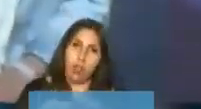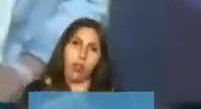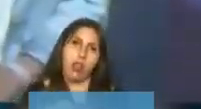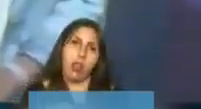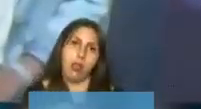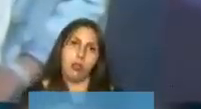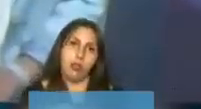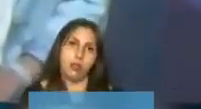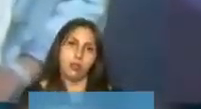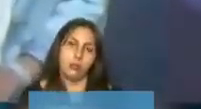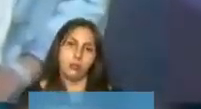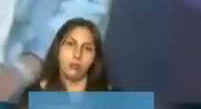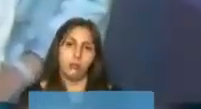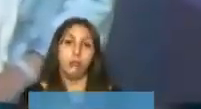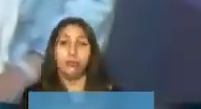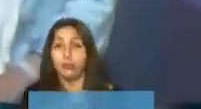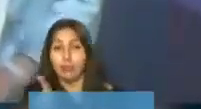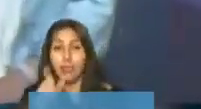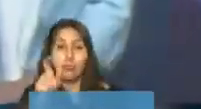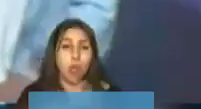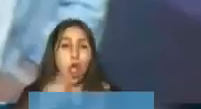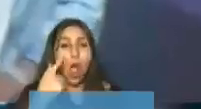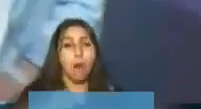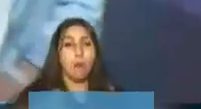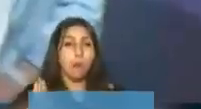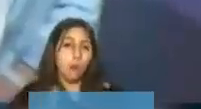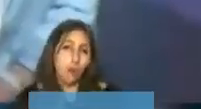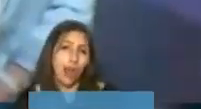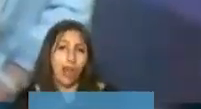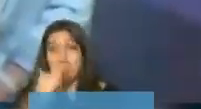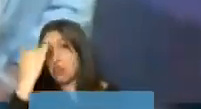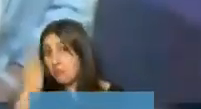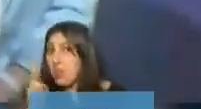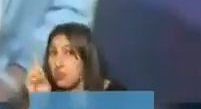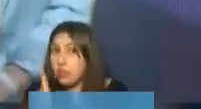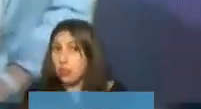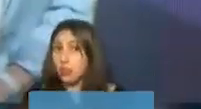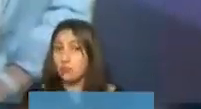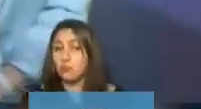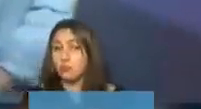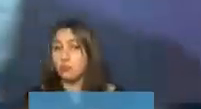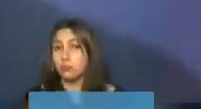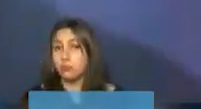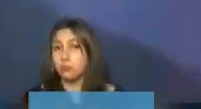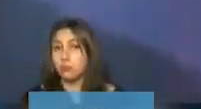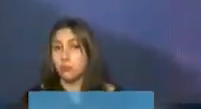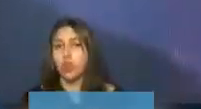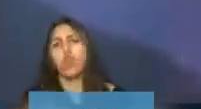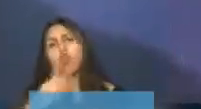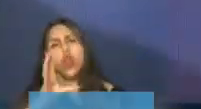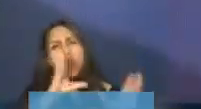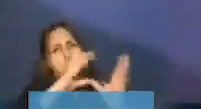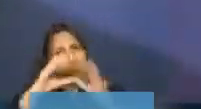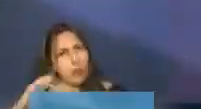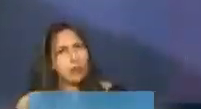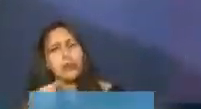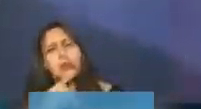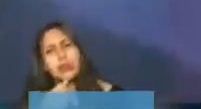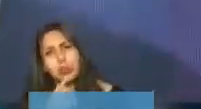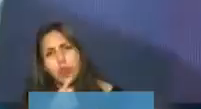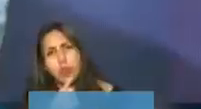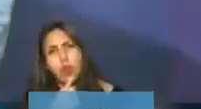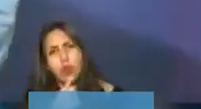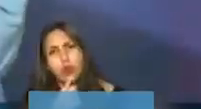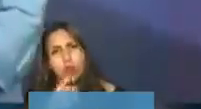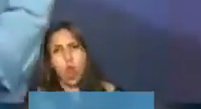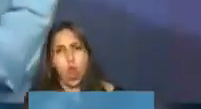familiares, con esos hombres y mujeres del Frente Amplio, de otros partidos, que no van a